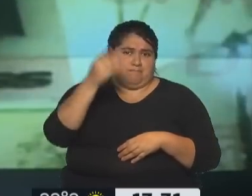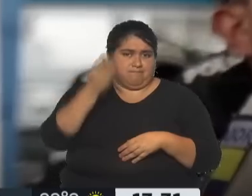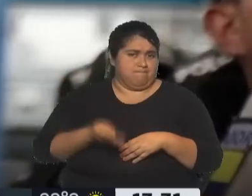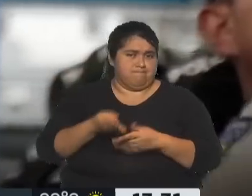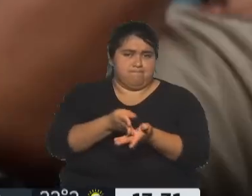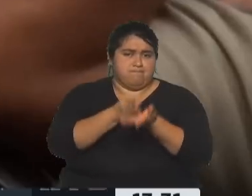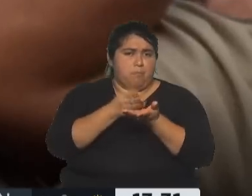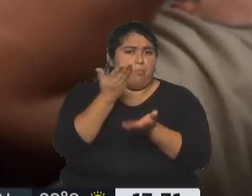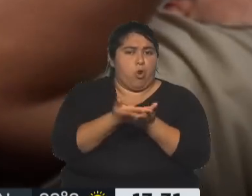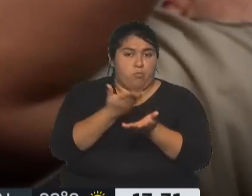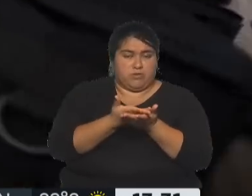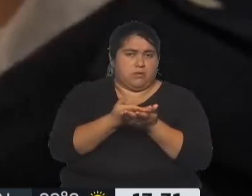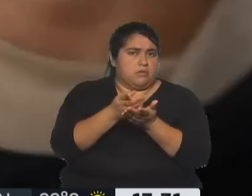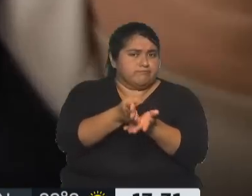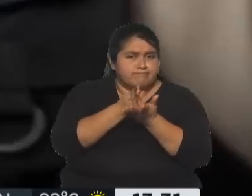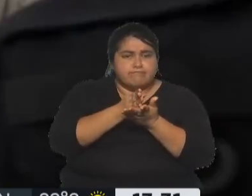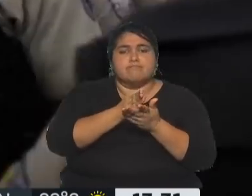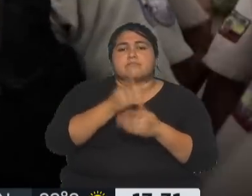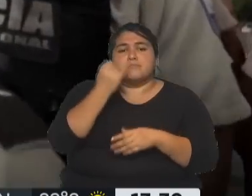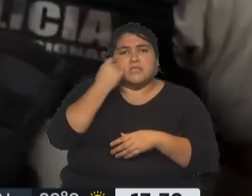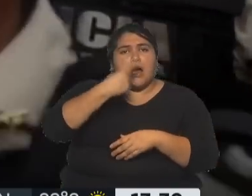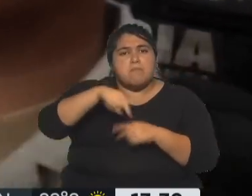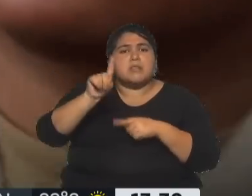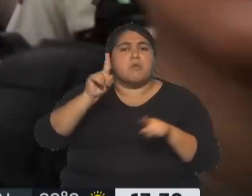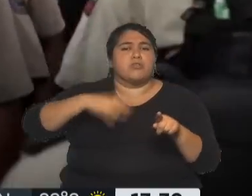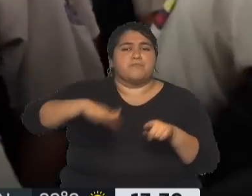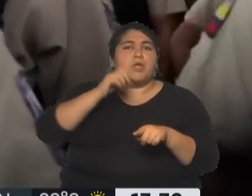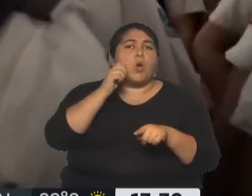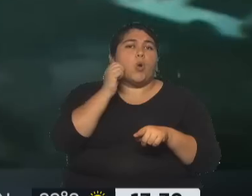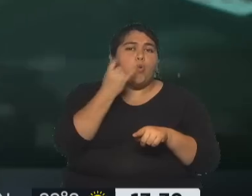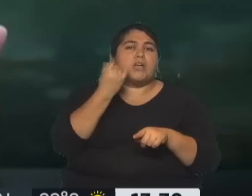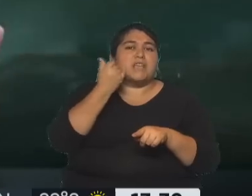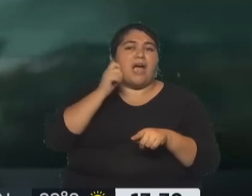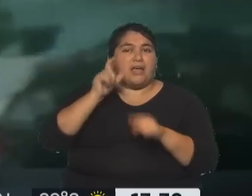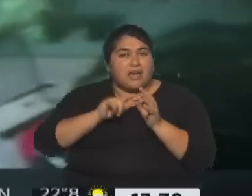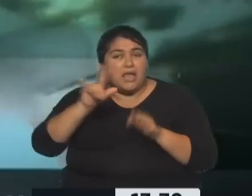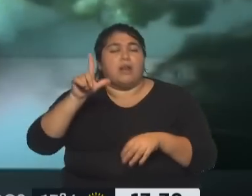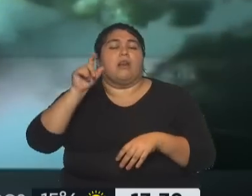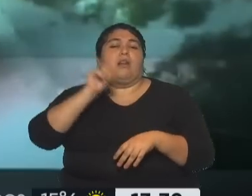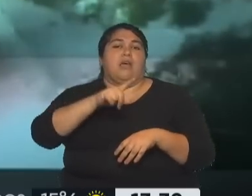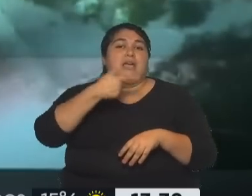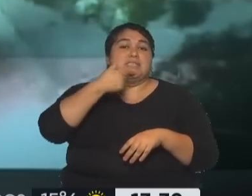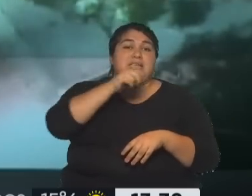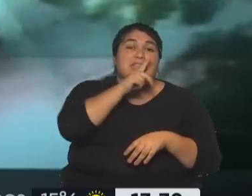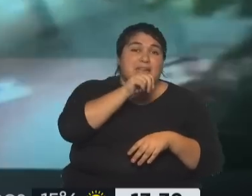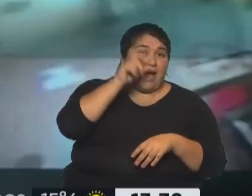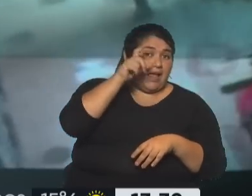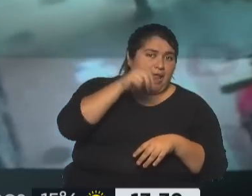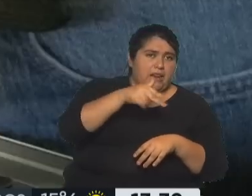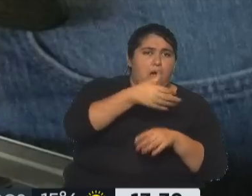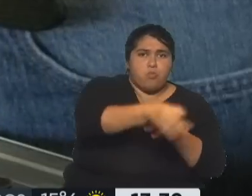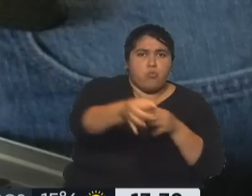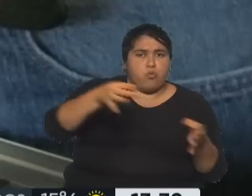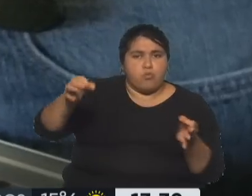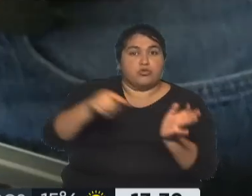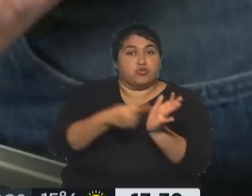su política de mano dura, decretando el estado de excepción en Guayaquil y otras zonas de las provincias de Guayas, Santa Elena y Los Ríos, autorizando